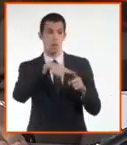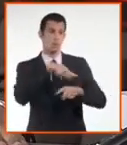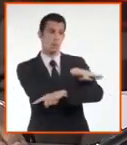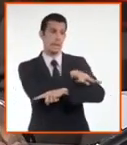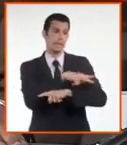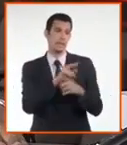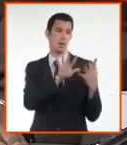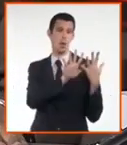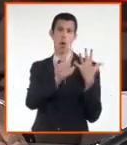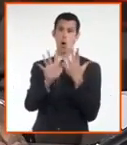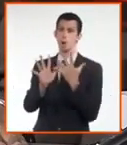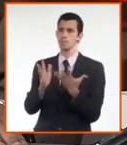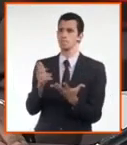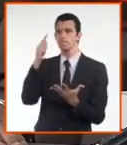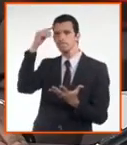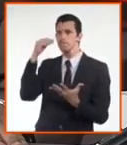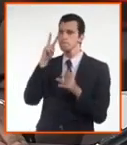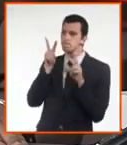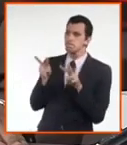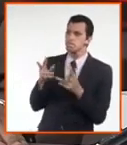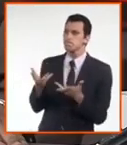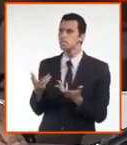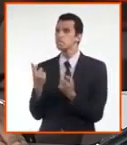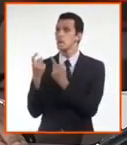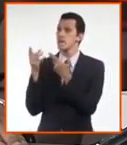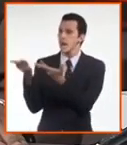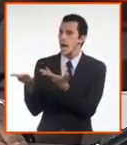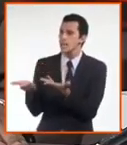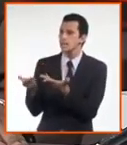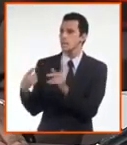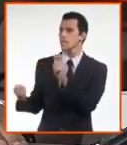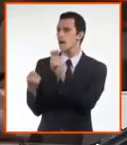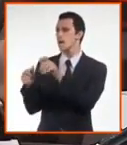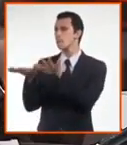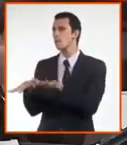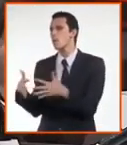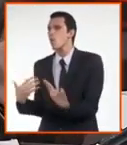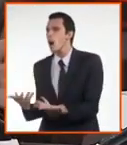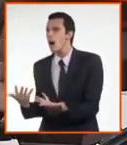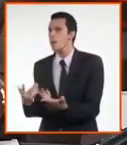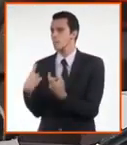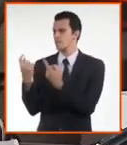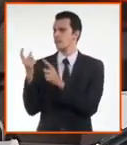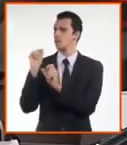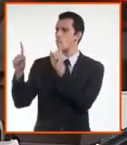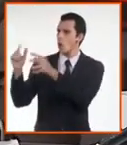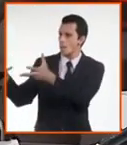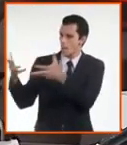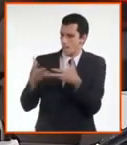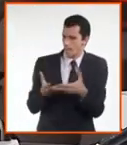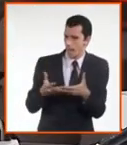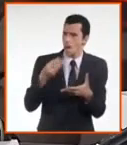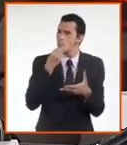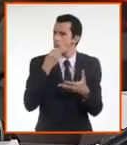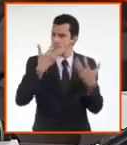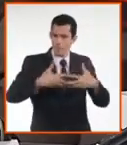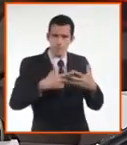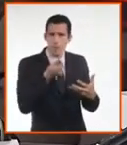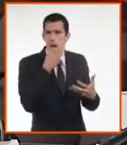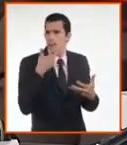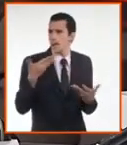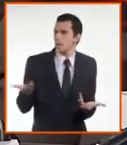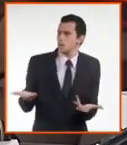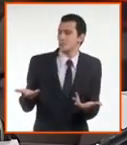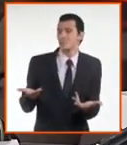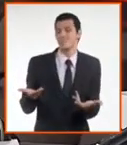importaciones hemos venido trabajando con que el almidón de maíz nacional y es uno de los productos que en